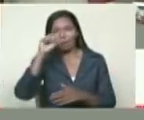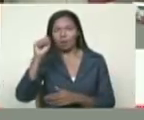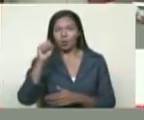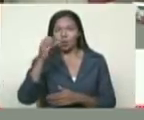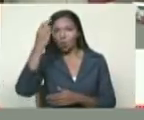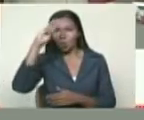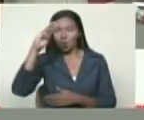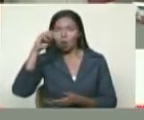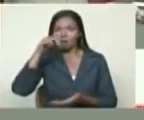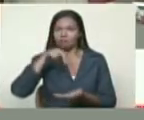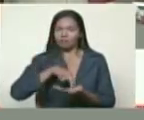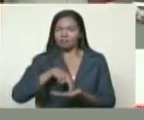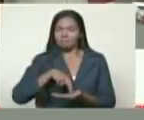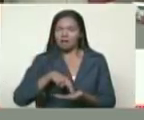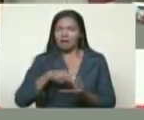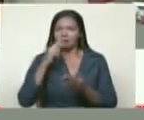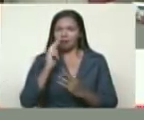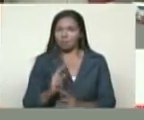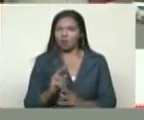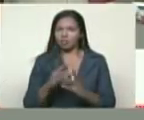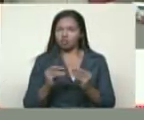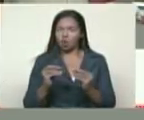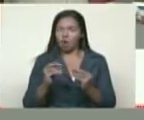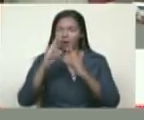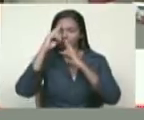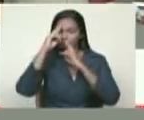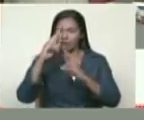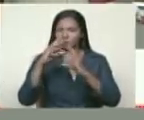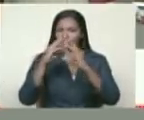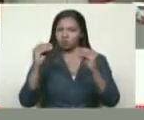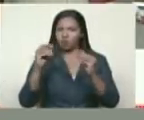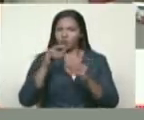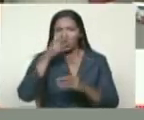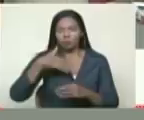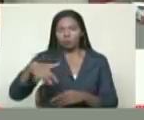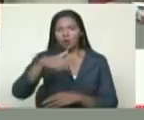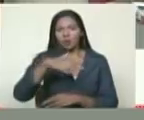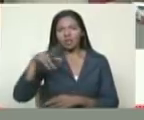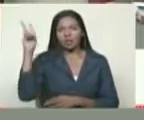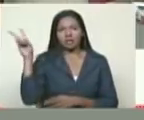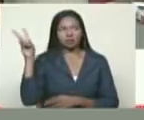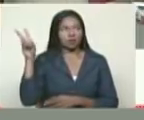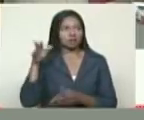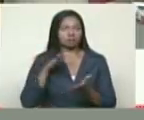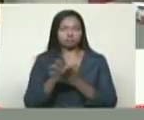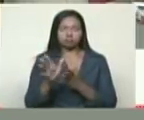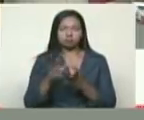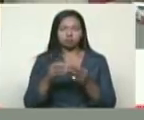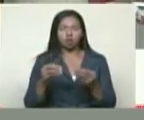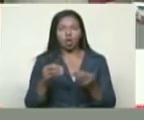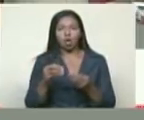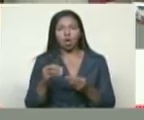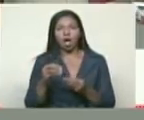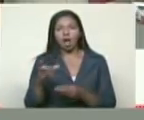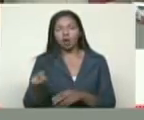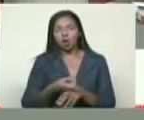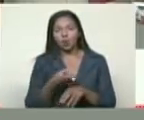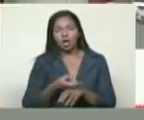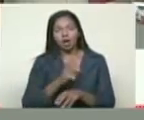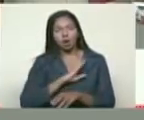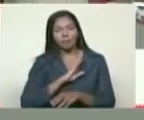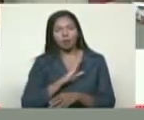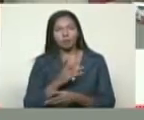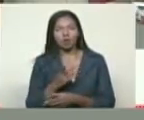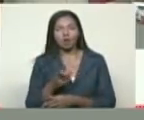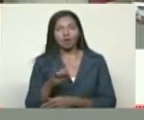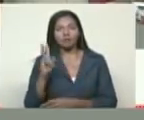sido firme en su respuesta de respeto al pueblo de Venezuela, a la soberanía de Venezuela y al gobierno constitucional de la República Bolivariana